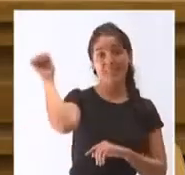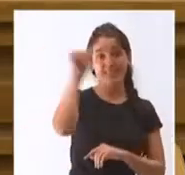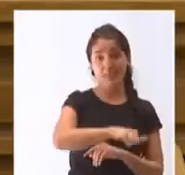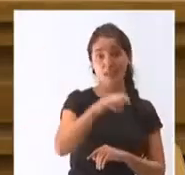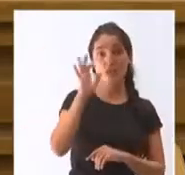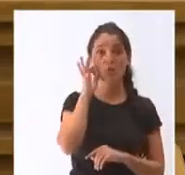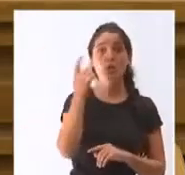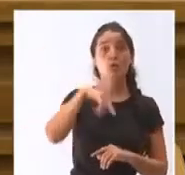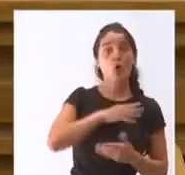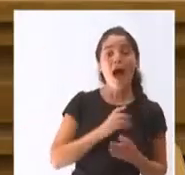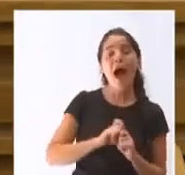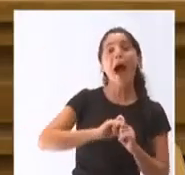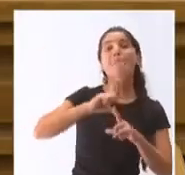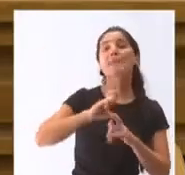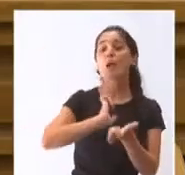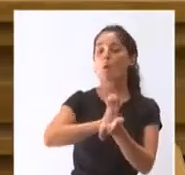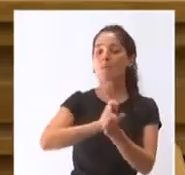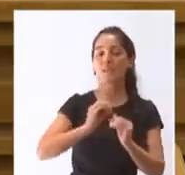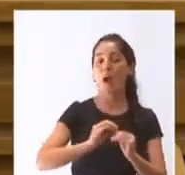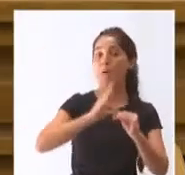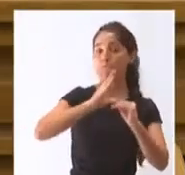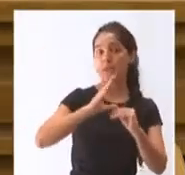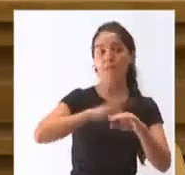fuera de la misma manera que con los jóvenes